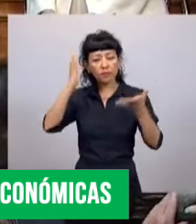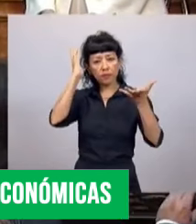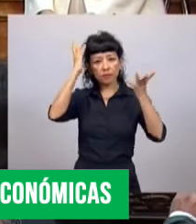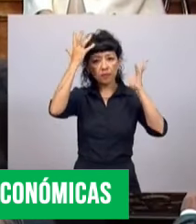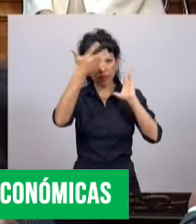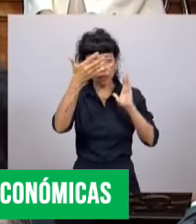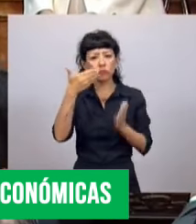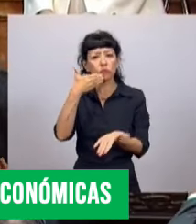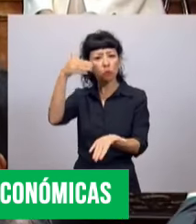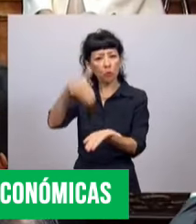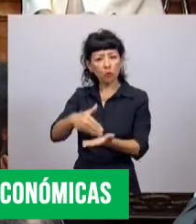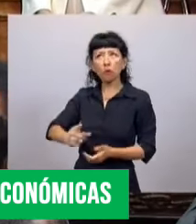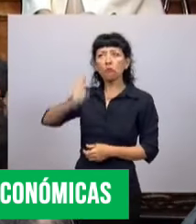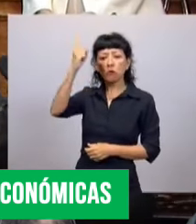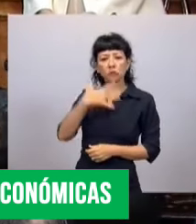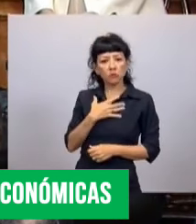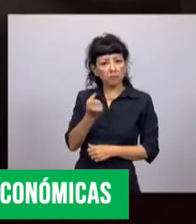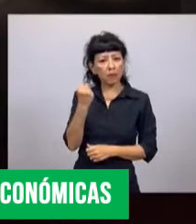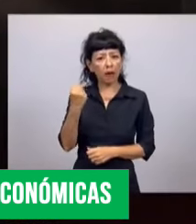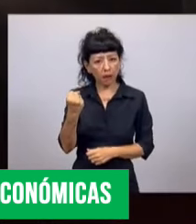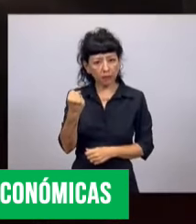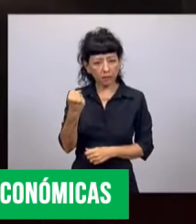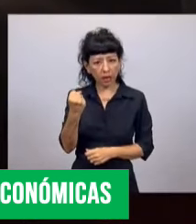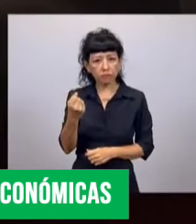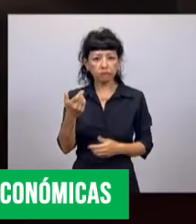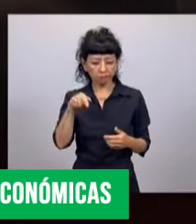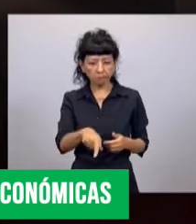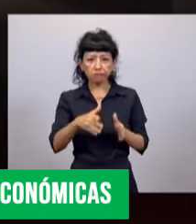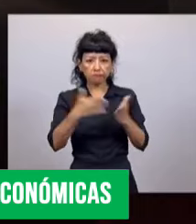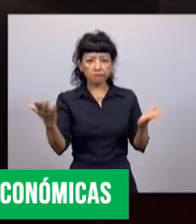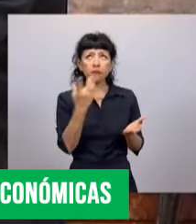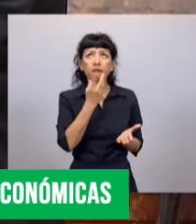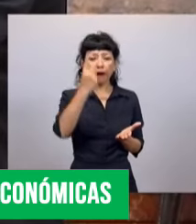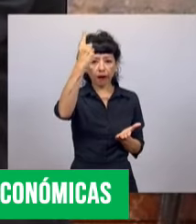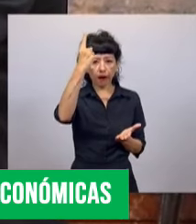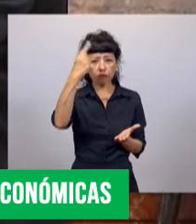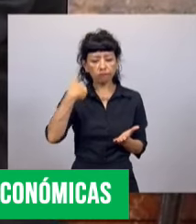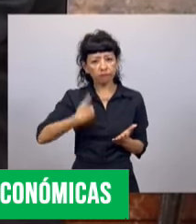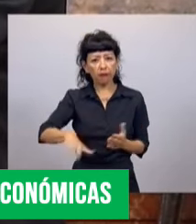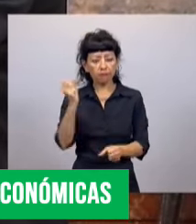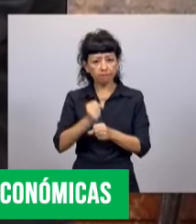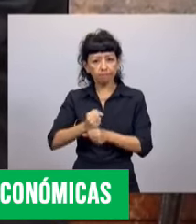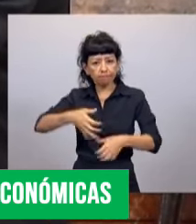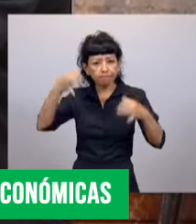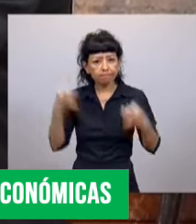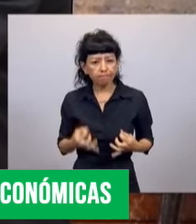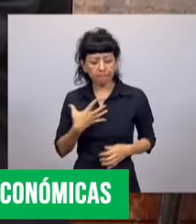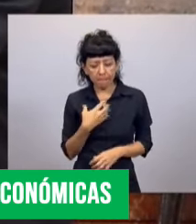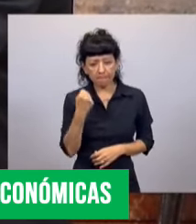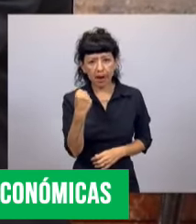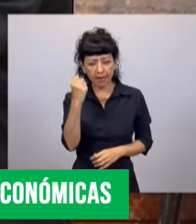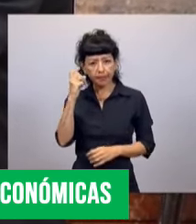efecto que los economistas llaman pass-through, que es como el paso del traslado de esta devaluación a